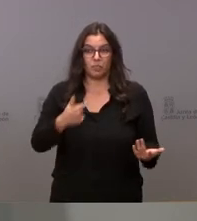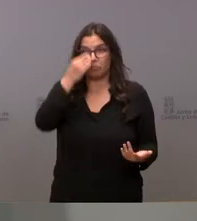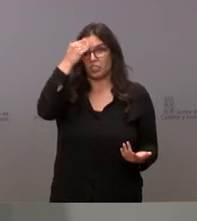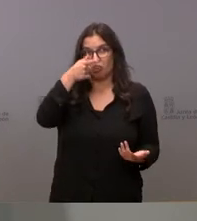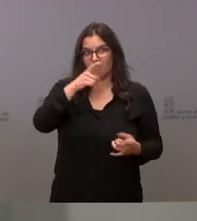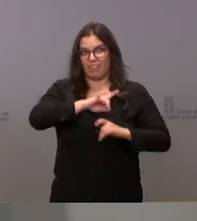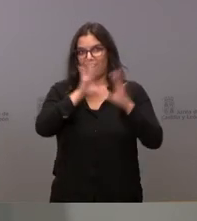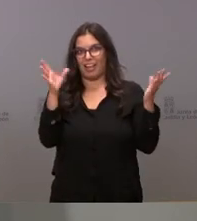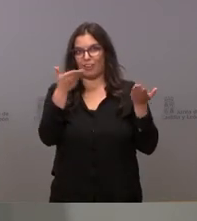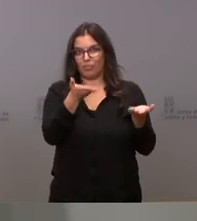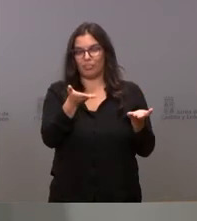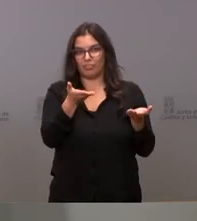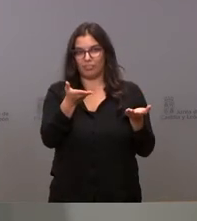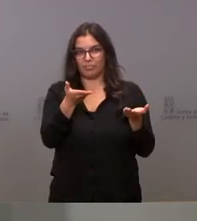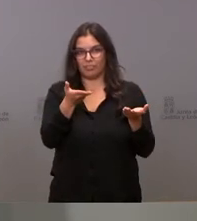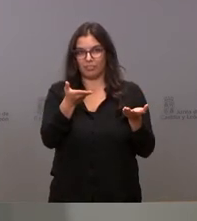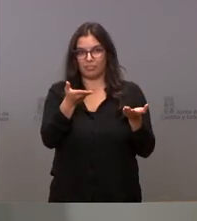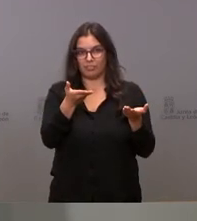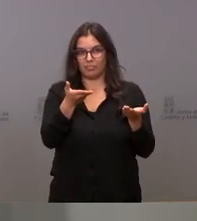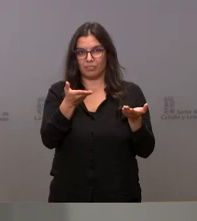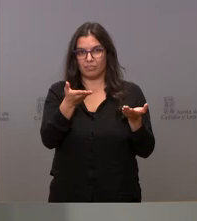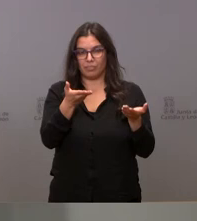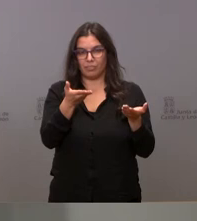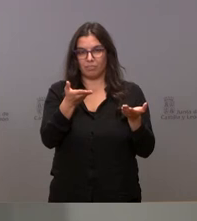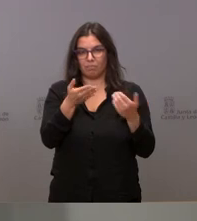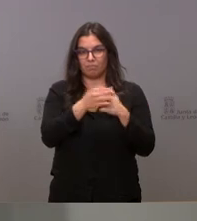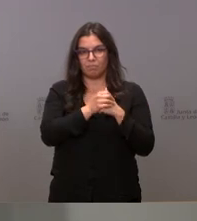que eso exactamente no es una